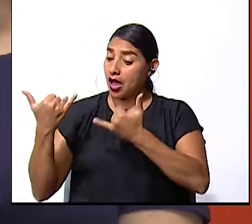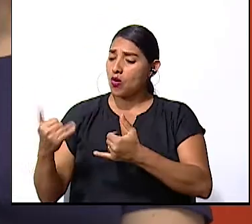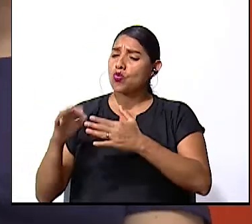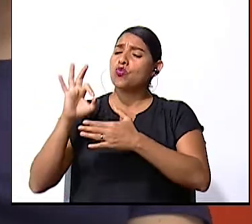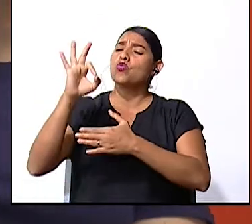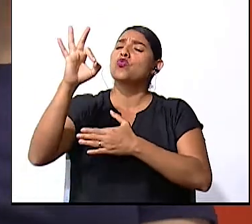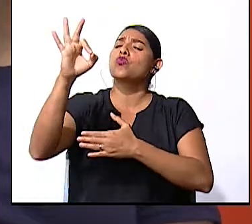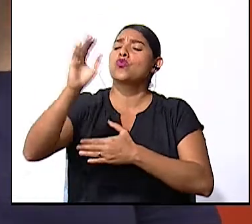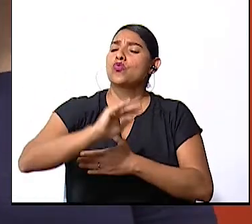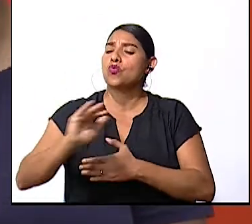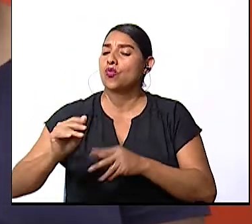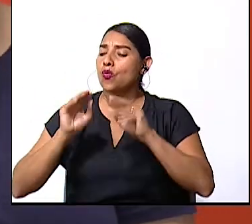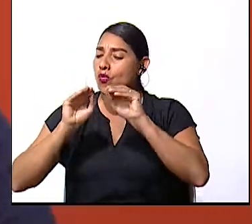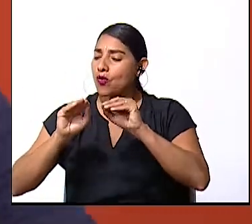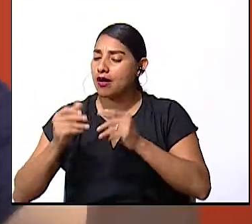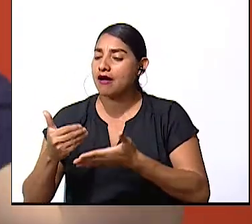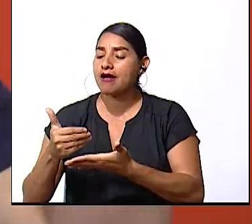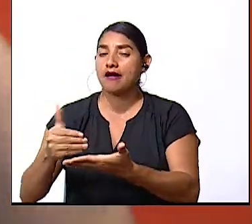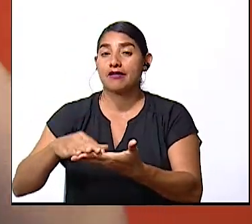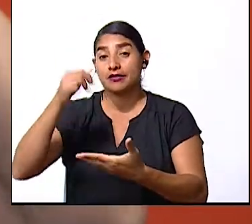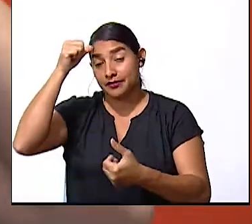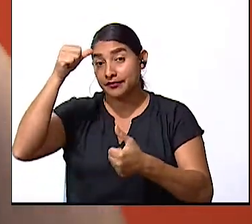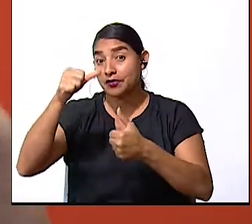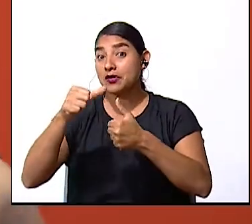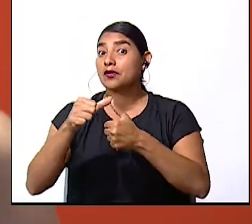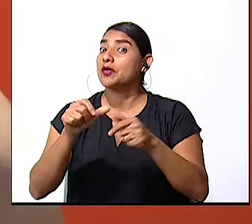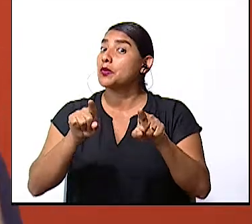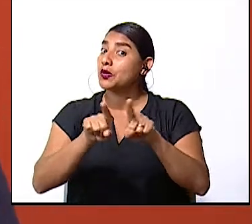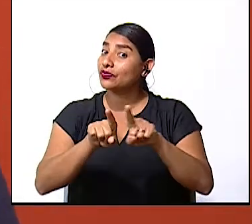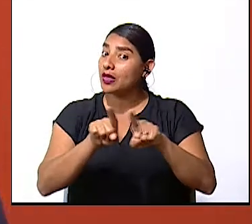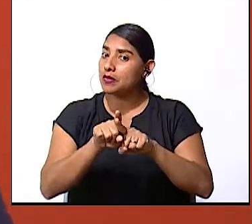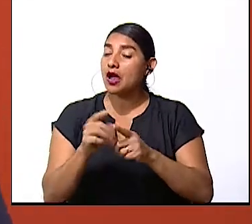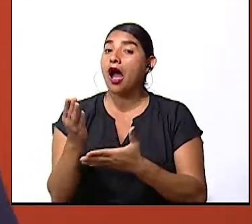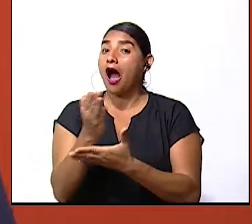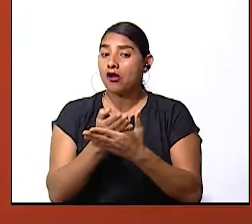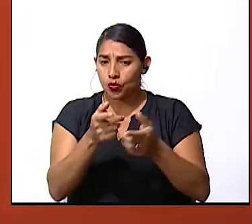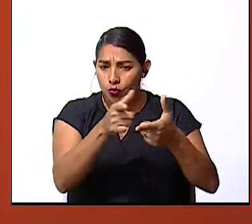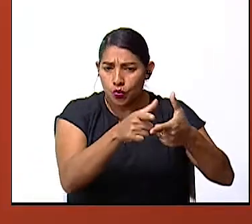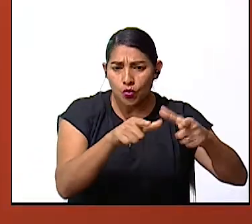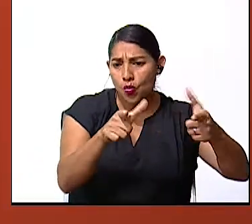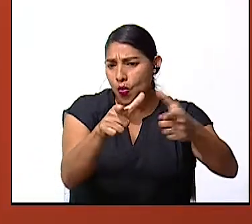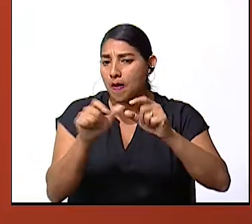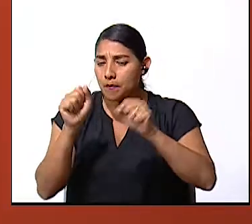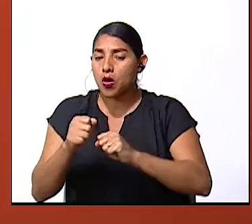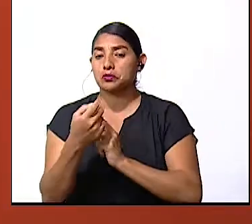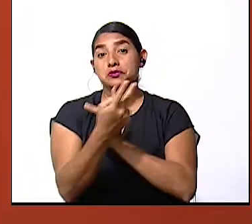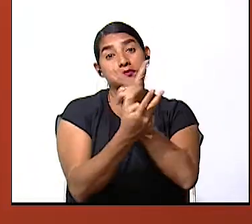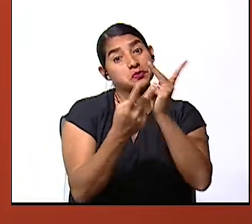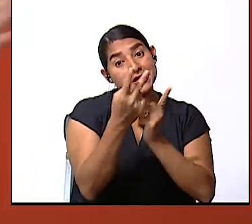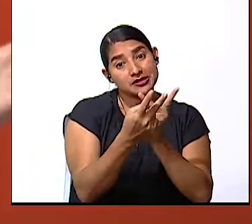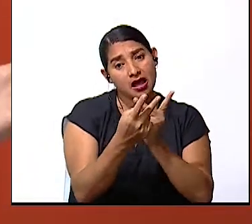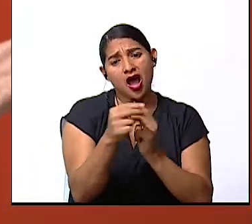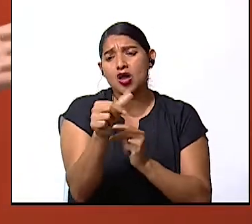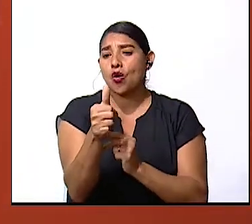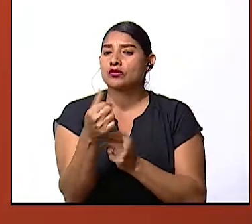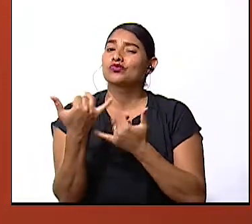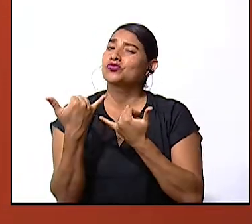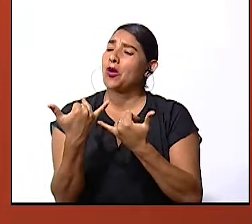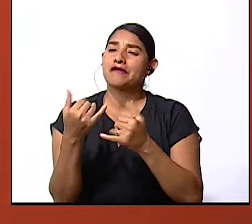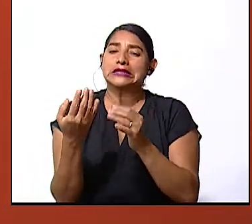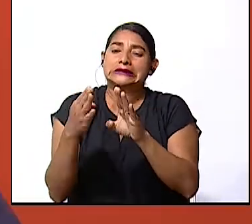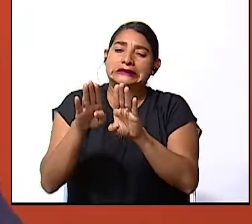y futuras generaciones. Recordemos que algunas de estas zonas podemos visitarlas, pero hay otras que